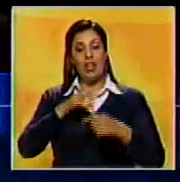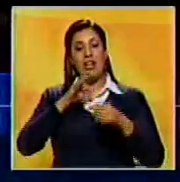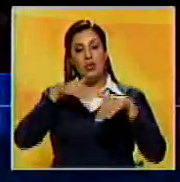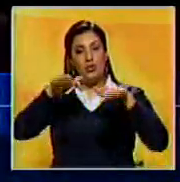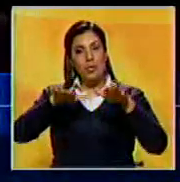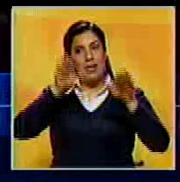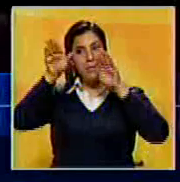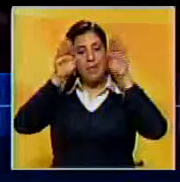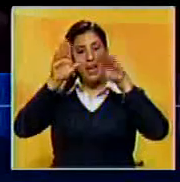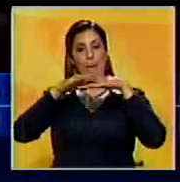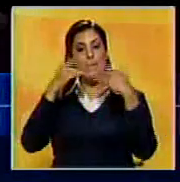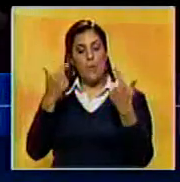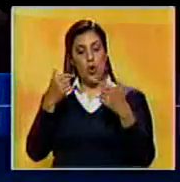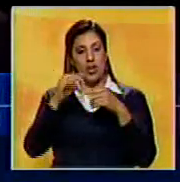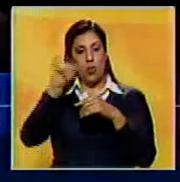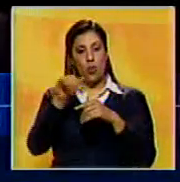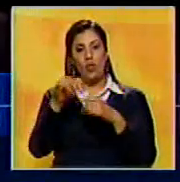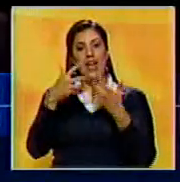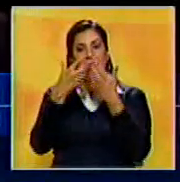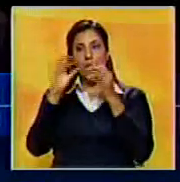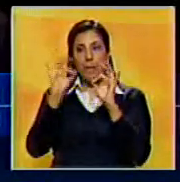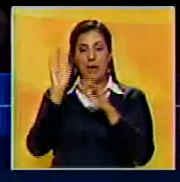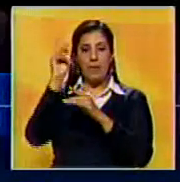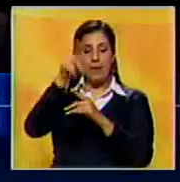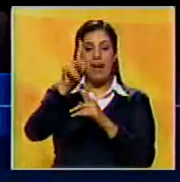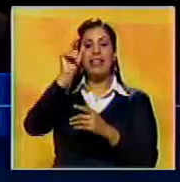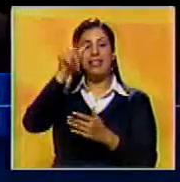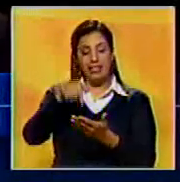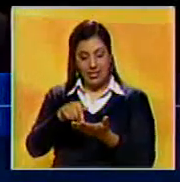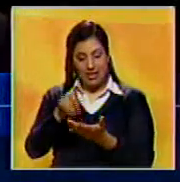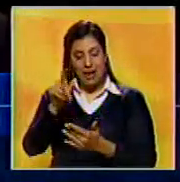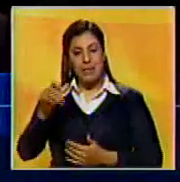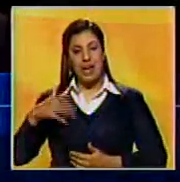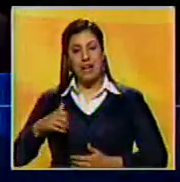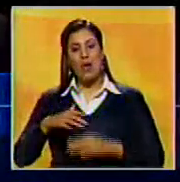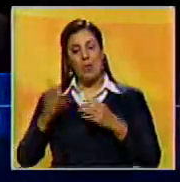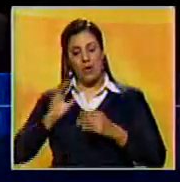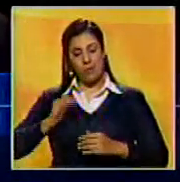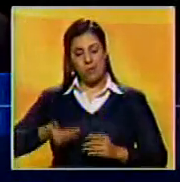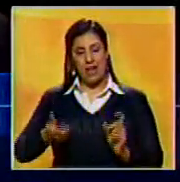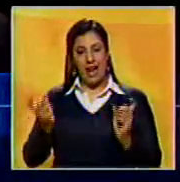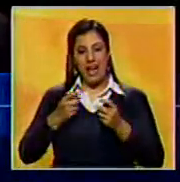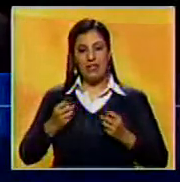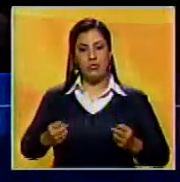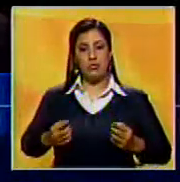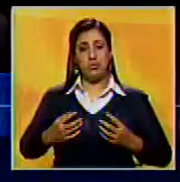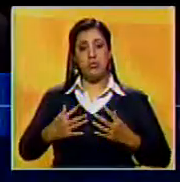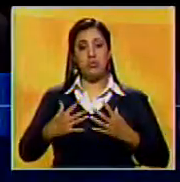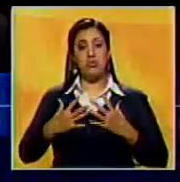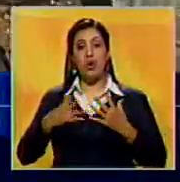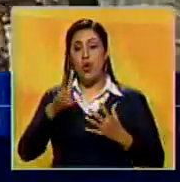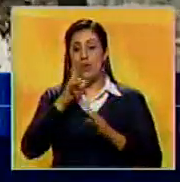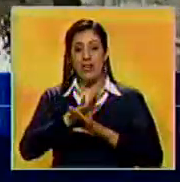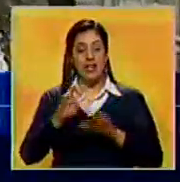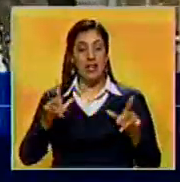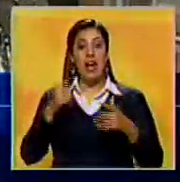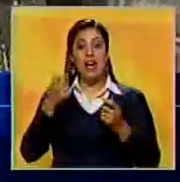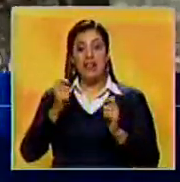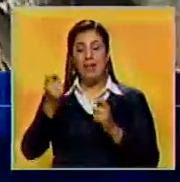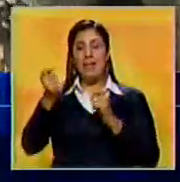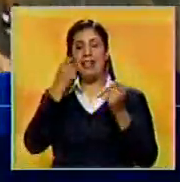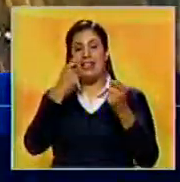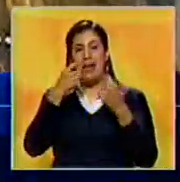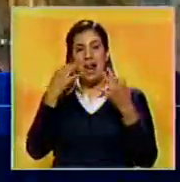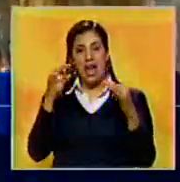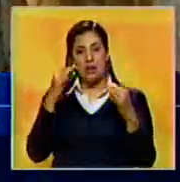que tenía previsto ofrecer este junio por Estados Unidos y Canadá, porque el cáncer de mama se ha metastatizado al sacro. Además de tratarse con